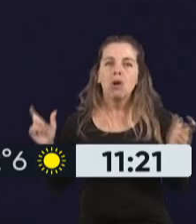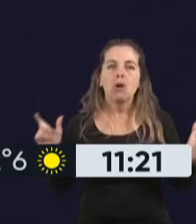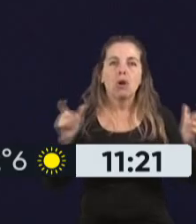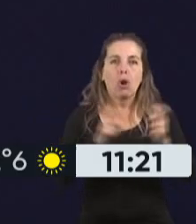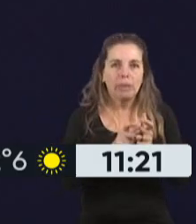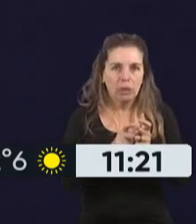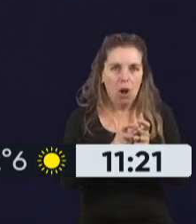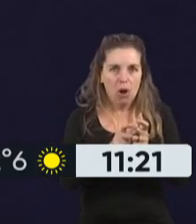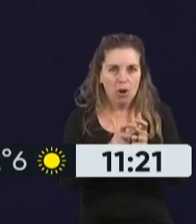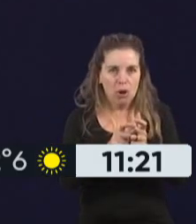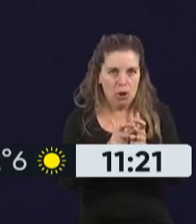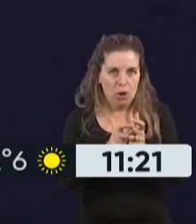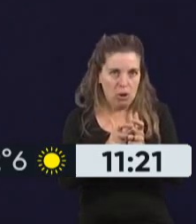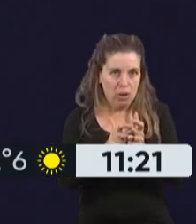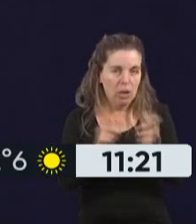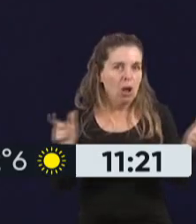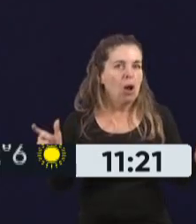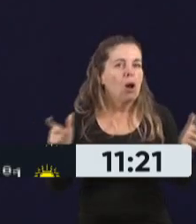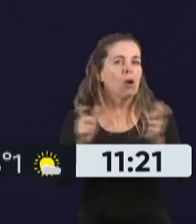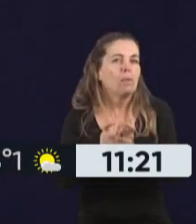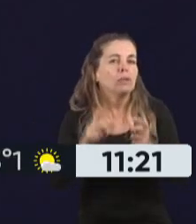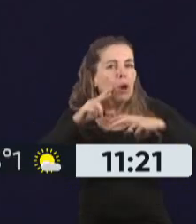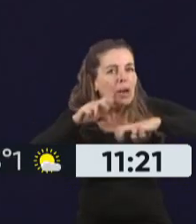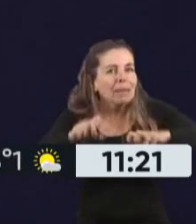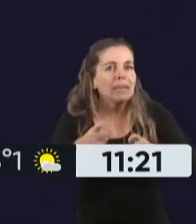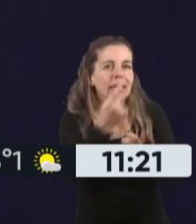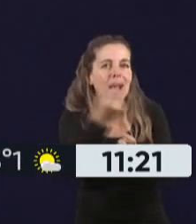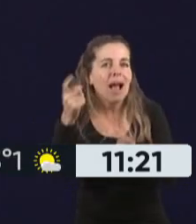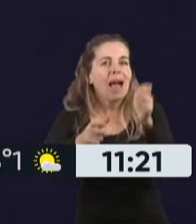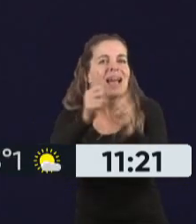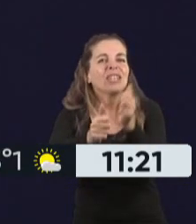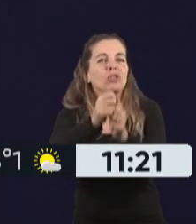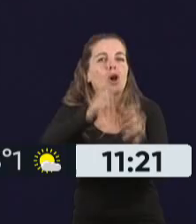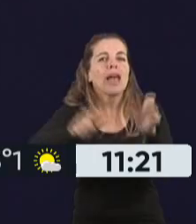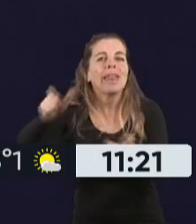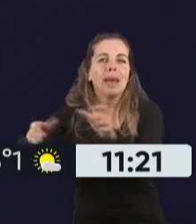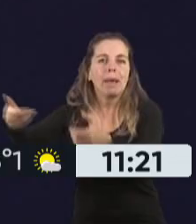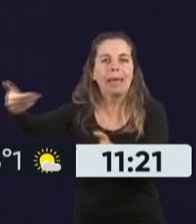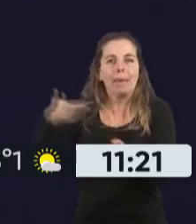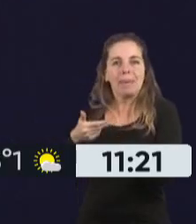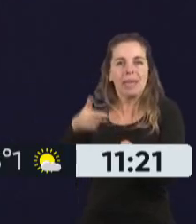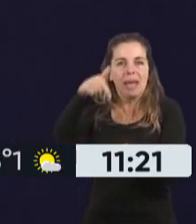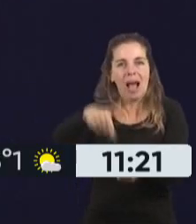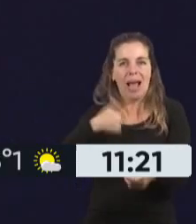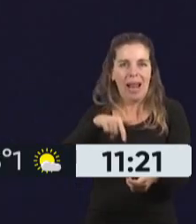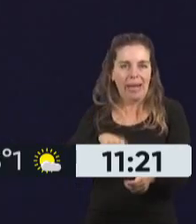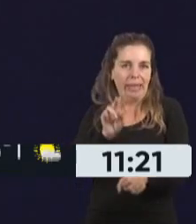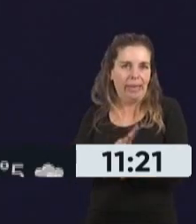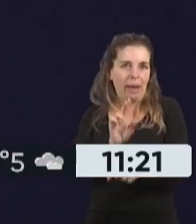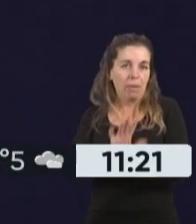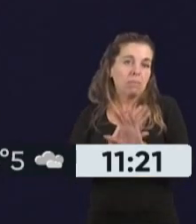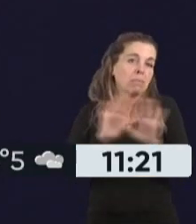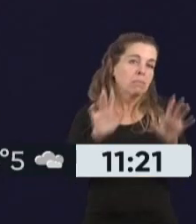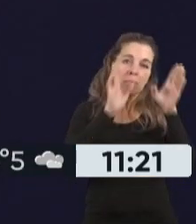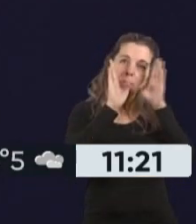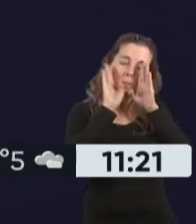que es independiente y que funciona de manera independiente, que también es válida la aclaración, efectivamente hace el análisis de cada caso en particular. Así que por